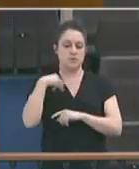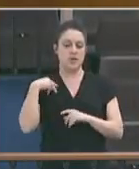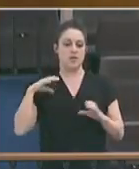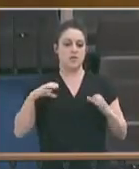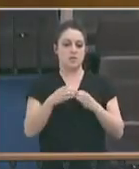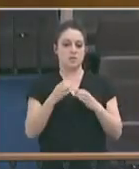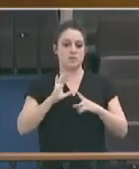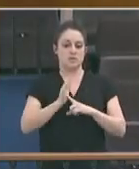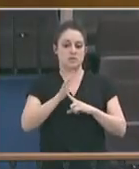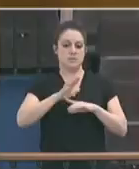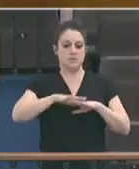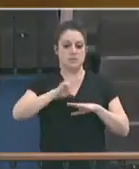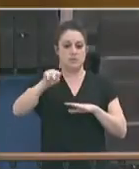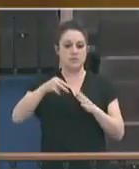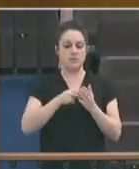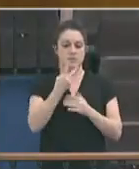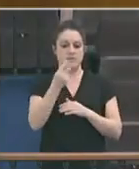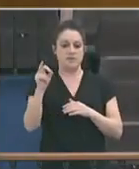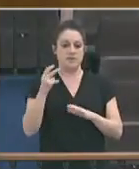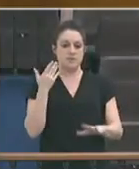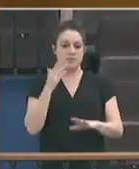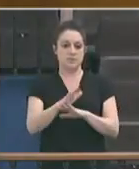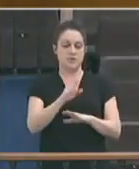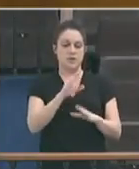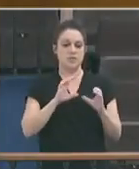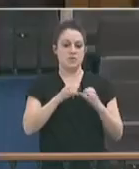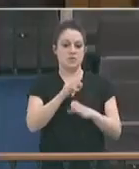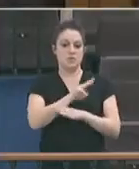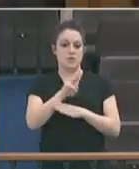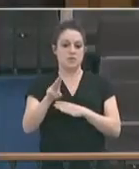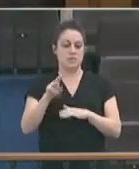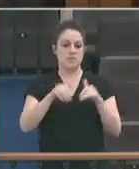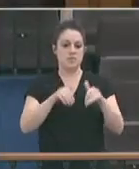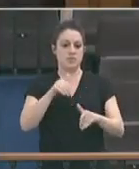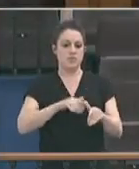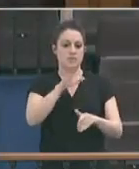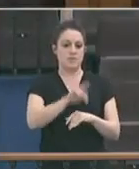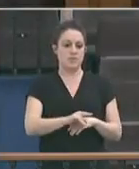Mancha para 2020, presentada por el Grupo Parlamentario Popular. ¿Votos a favor?